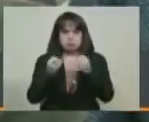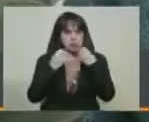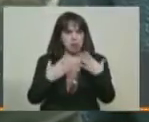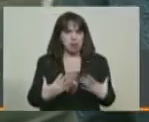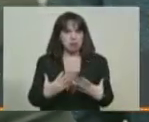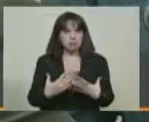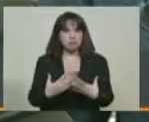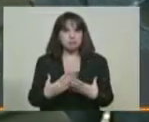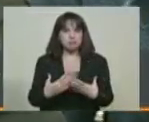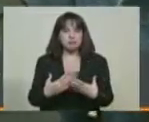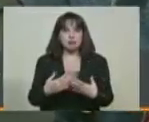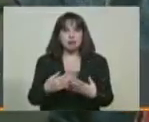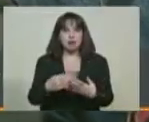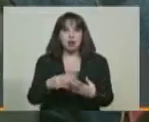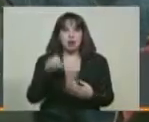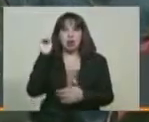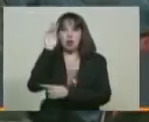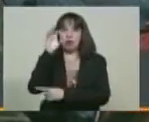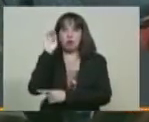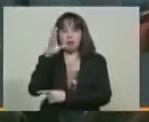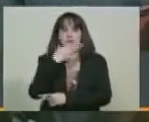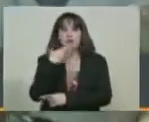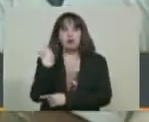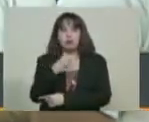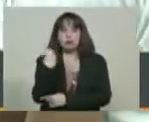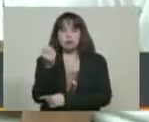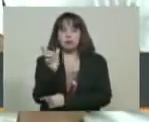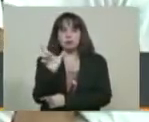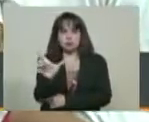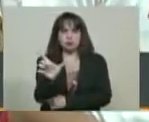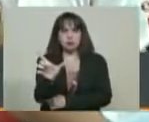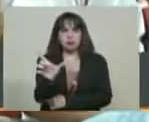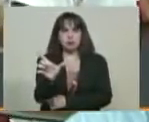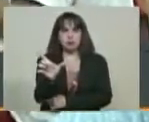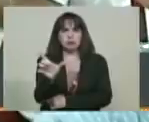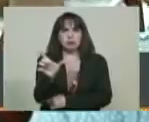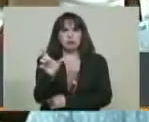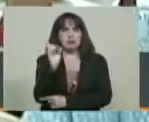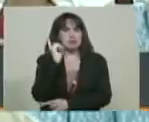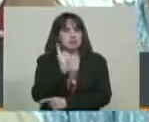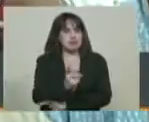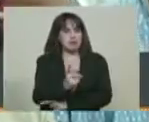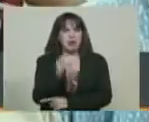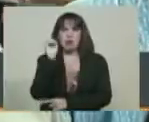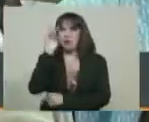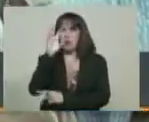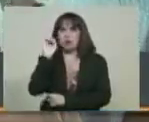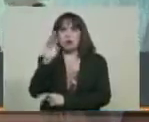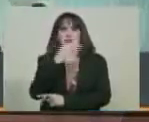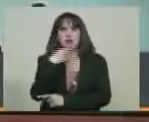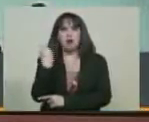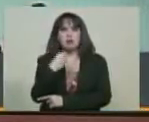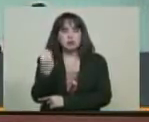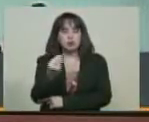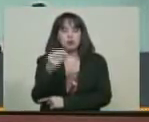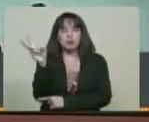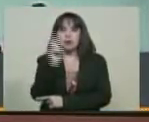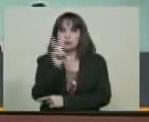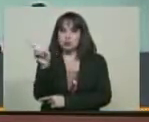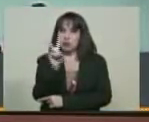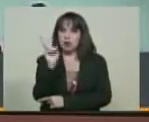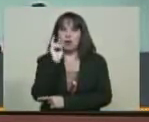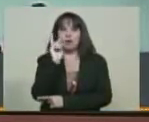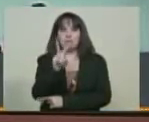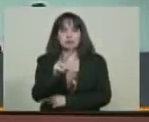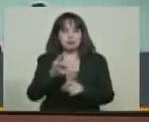El Congreso de la Juventud del Partido Socialista Unido de Venezuela tiene que ser el Congreso de la Juventud Venezolana, visto en